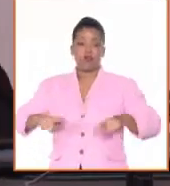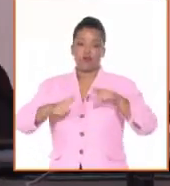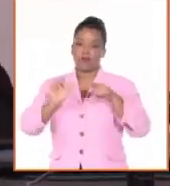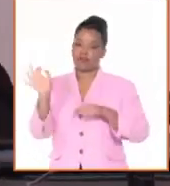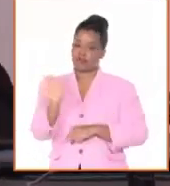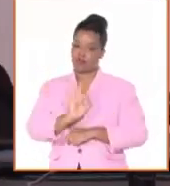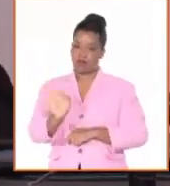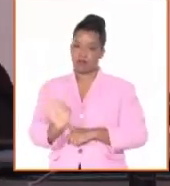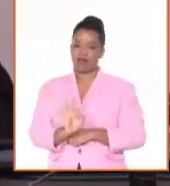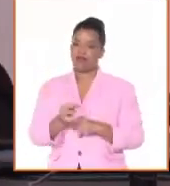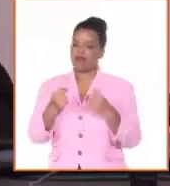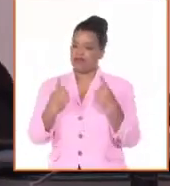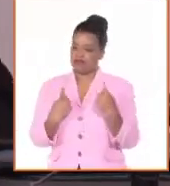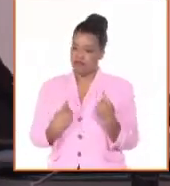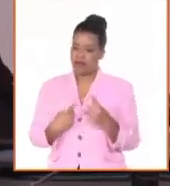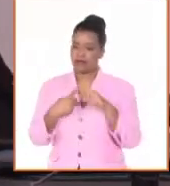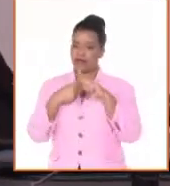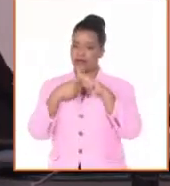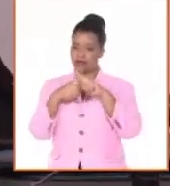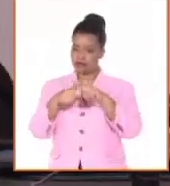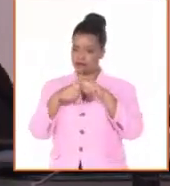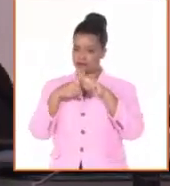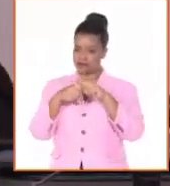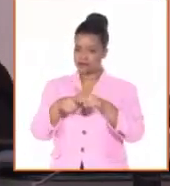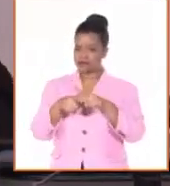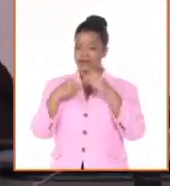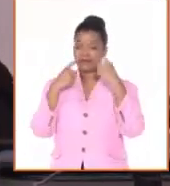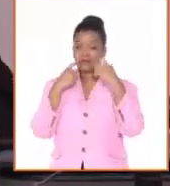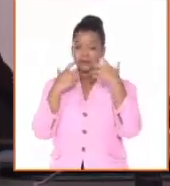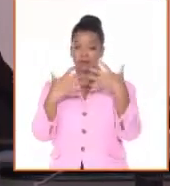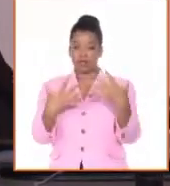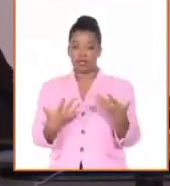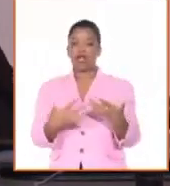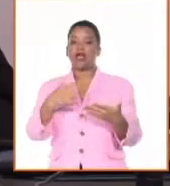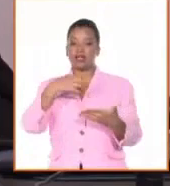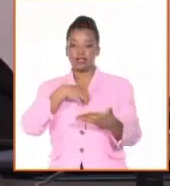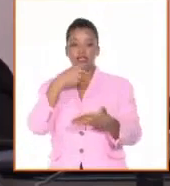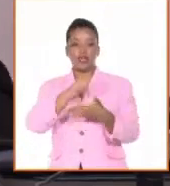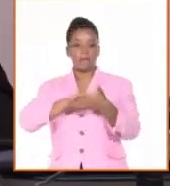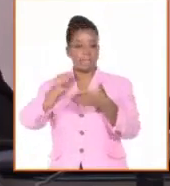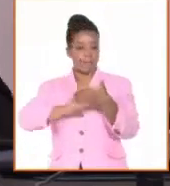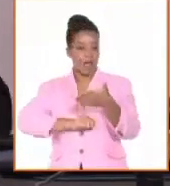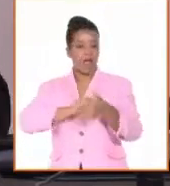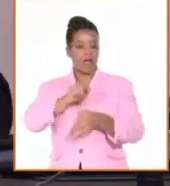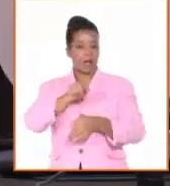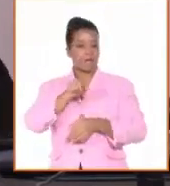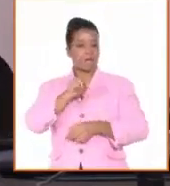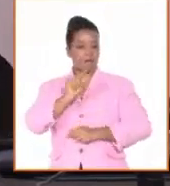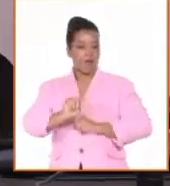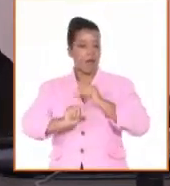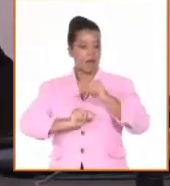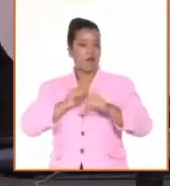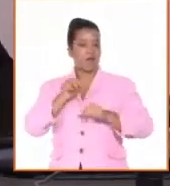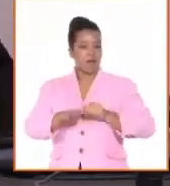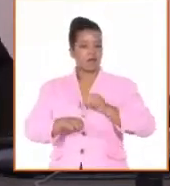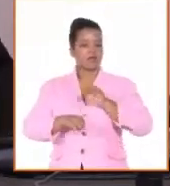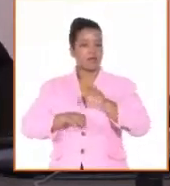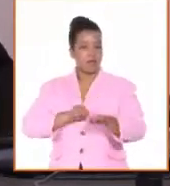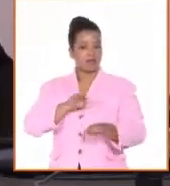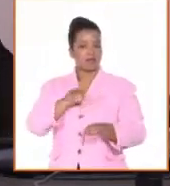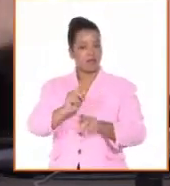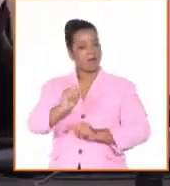camino por recorrer Pero lo importante es que hay una estrategia hay pasos que se que se están Estableciendo y también